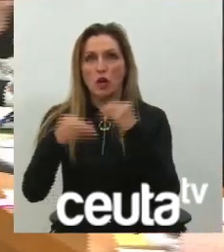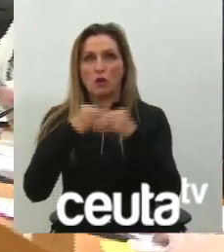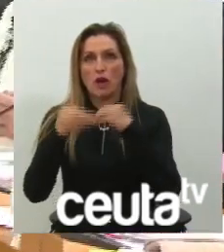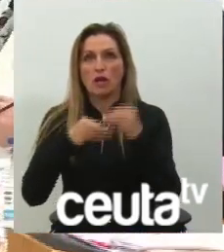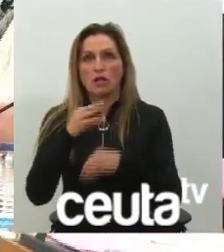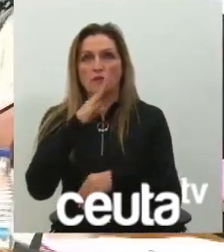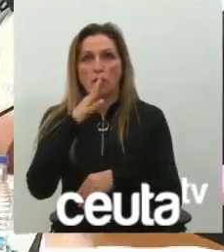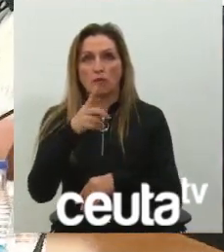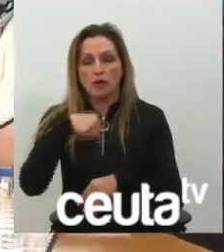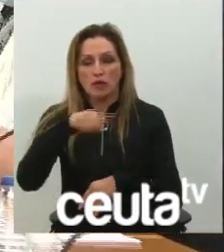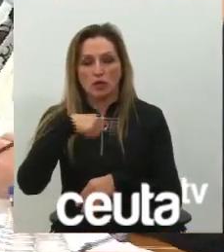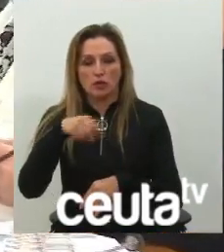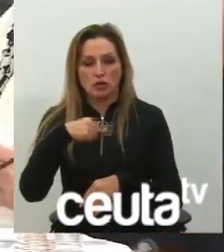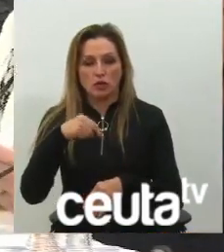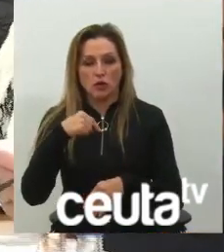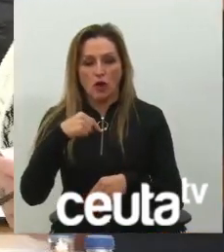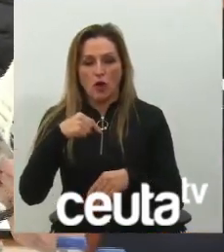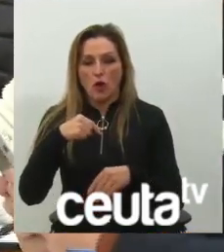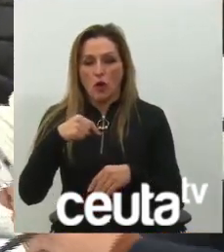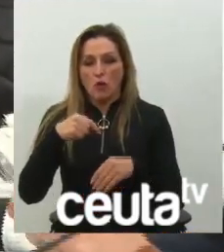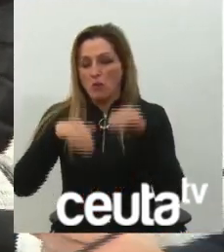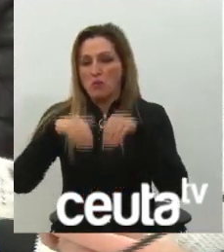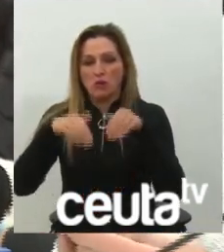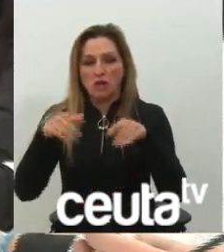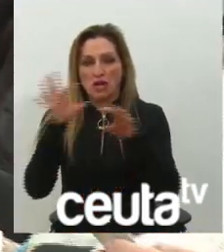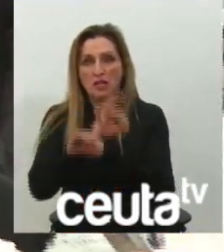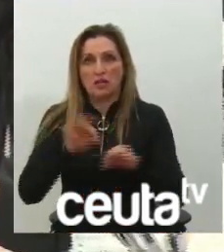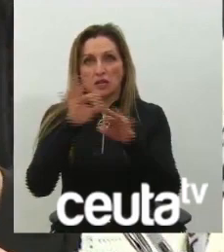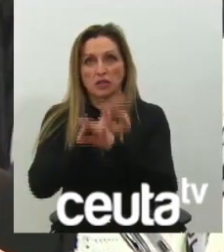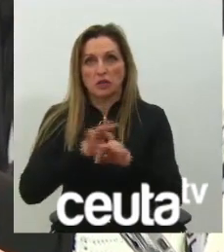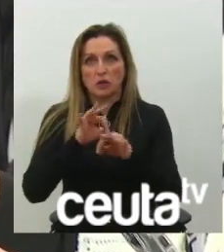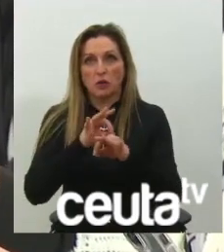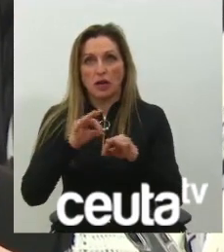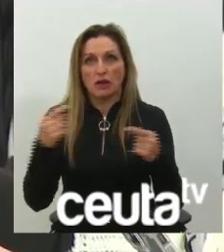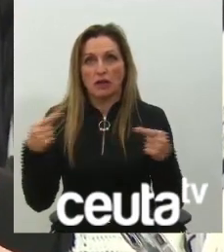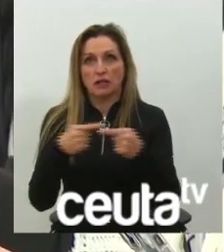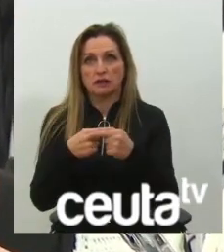ninguna propuesta de la extrema derecha ni vamos a blanquear ninguna de ellas